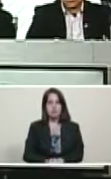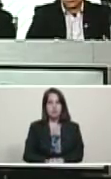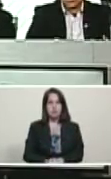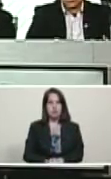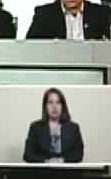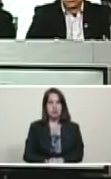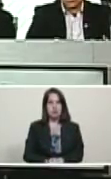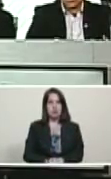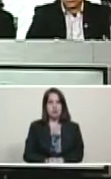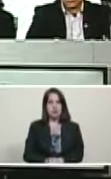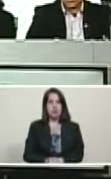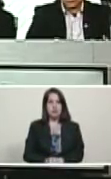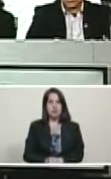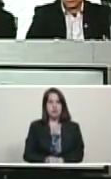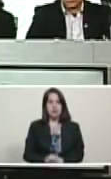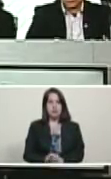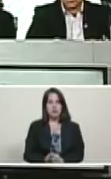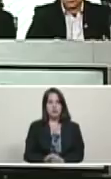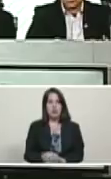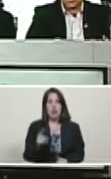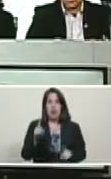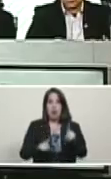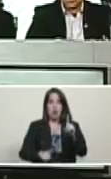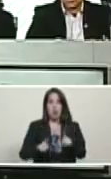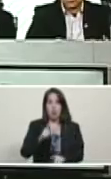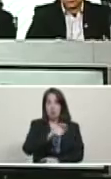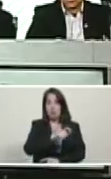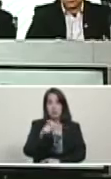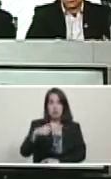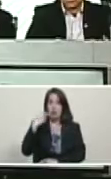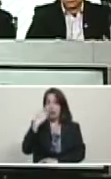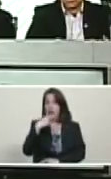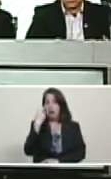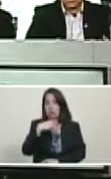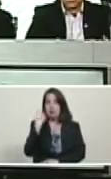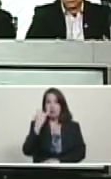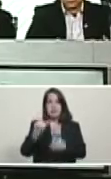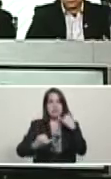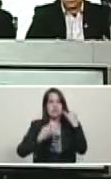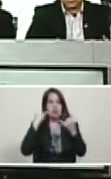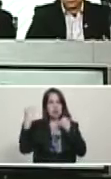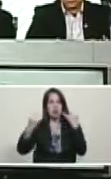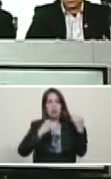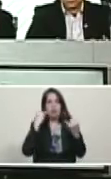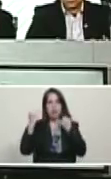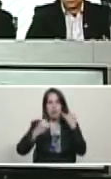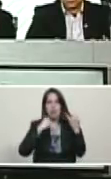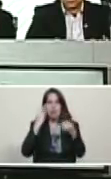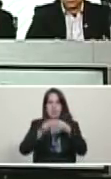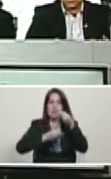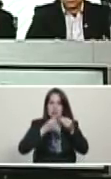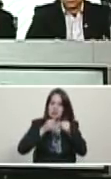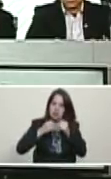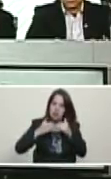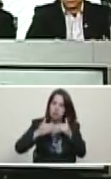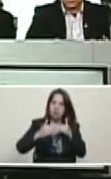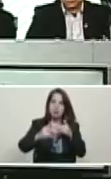sé que hay compañeros de distintos idiomas y se está haciendo la traducción en simultáneo